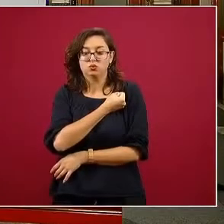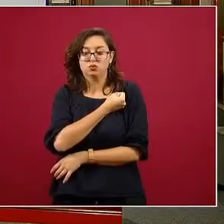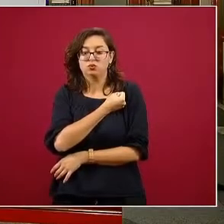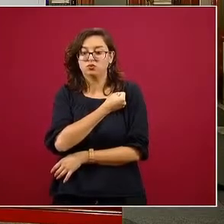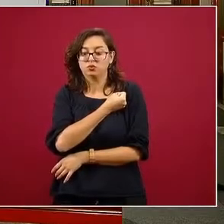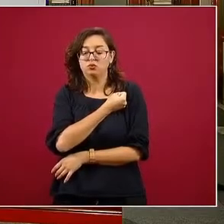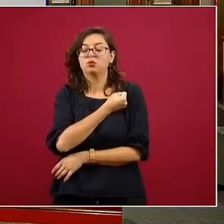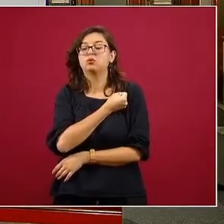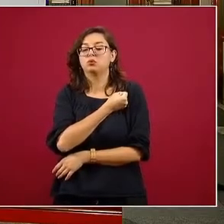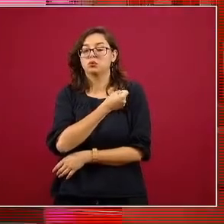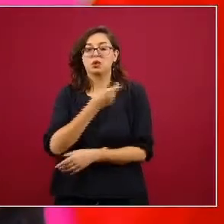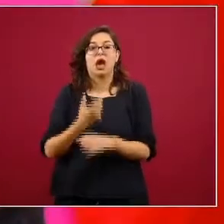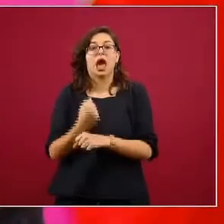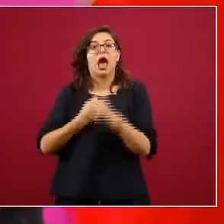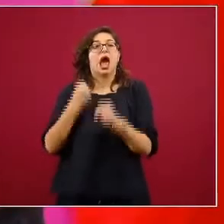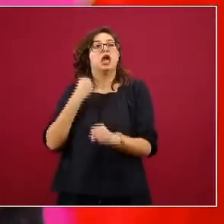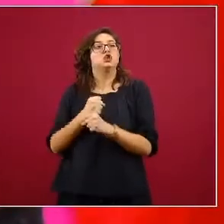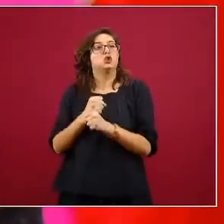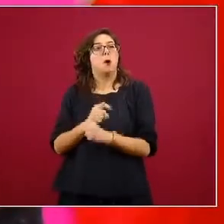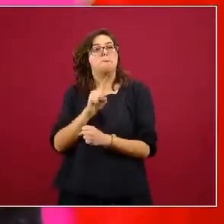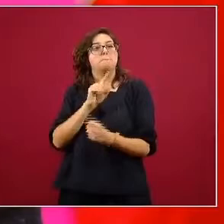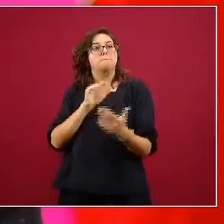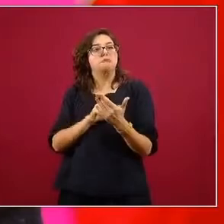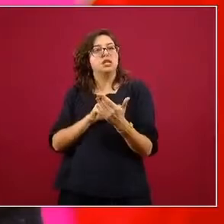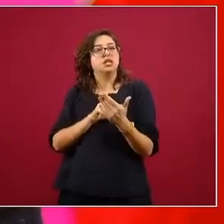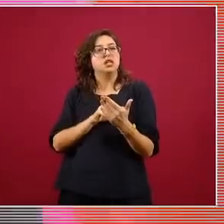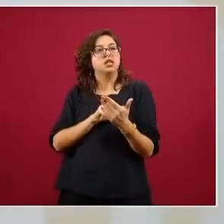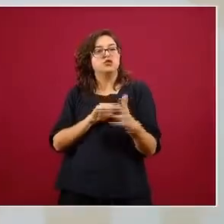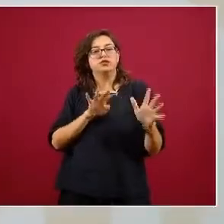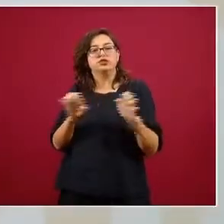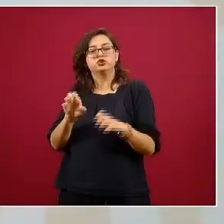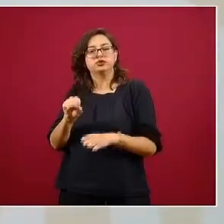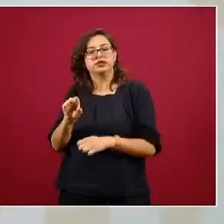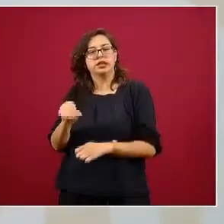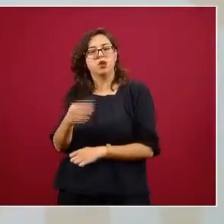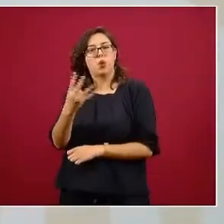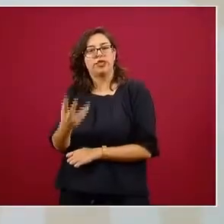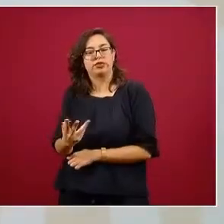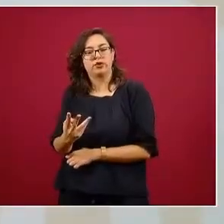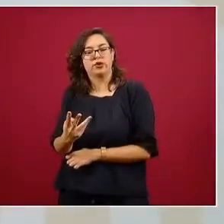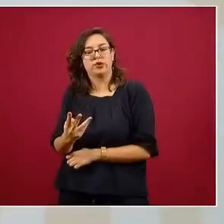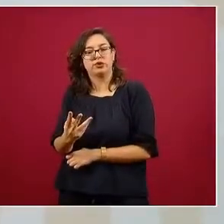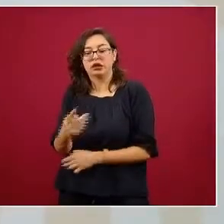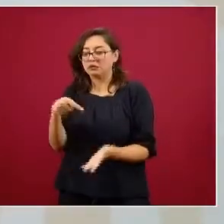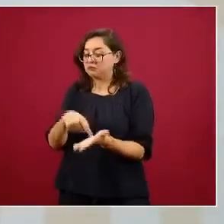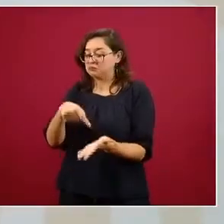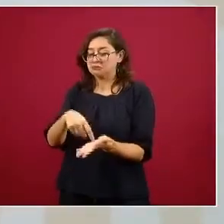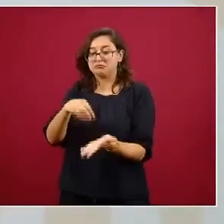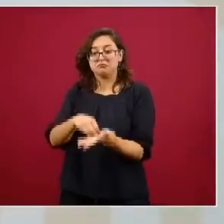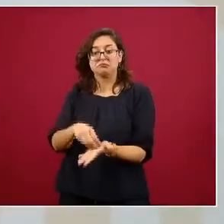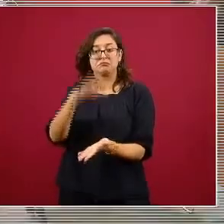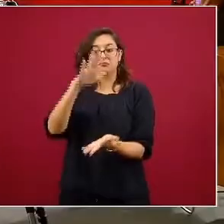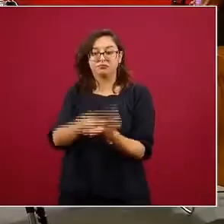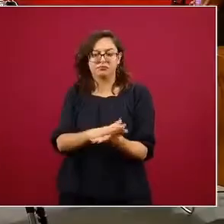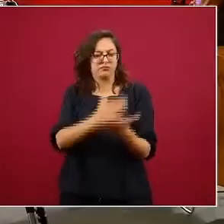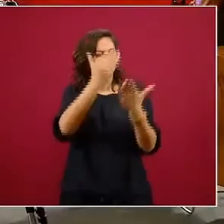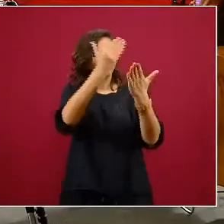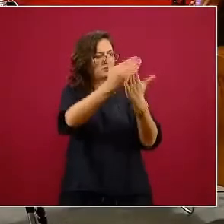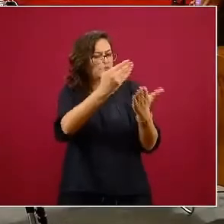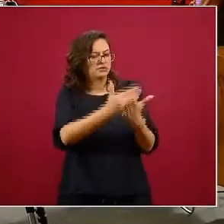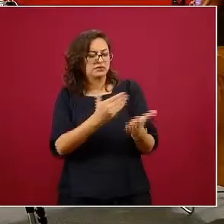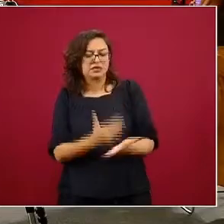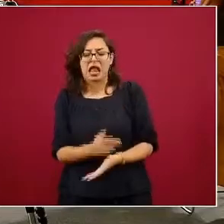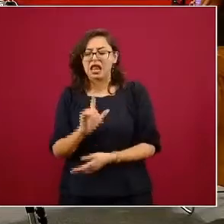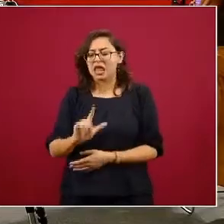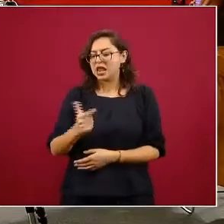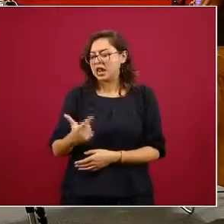en esta última, desde 1984. Y está claramente establecido en varias disposiciones de la Ley General